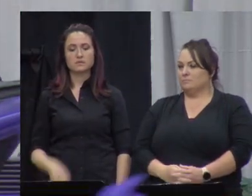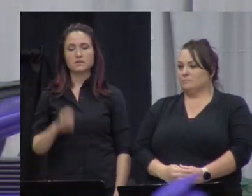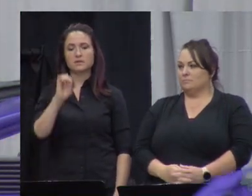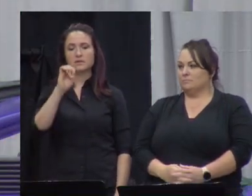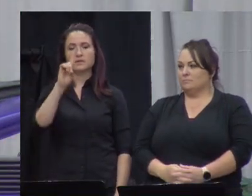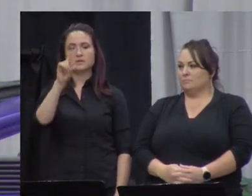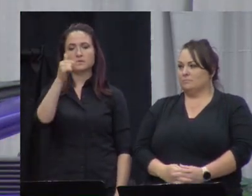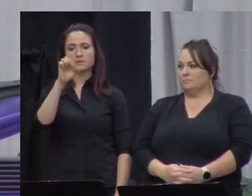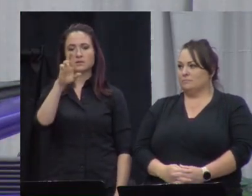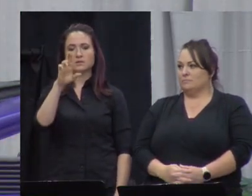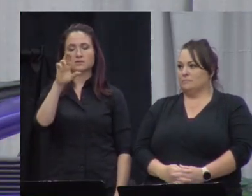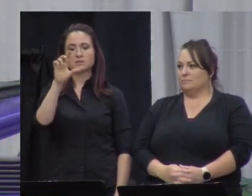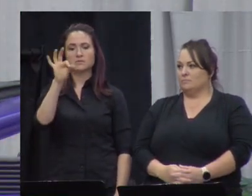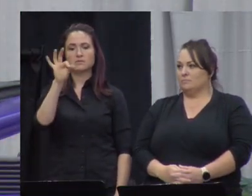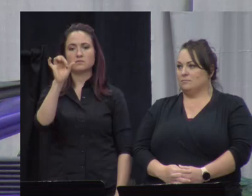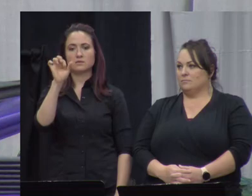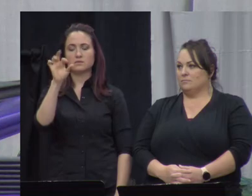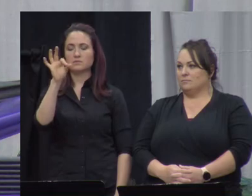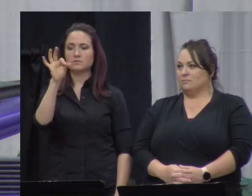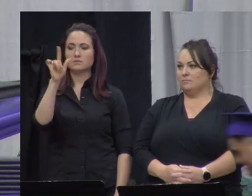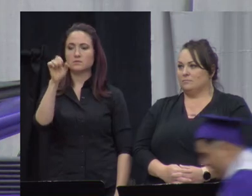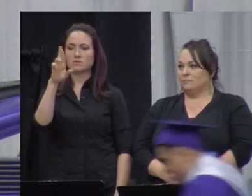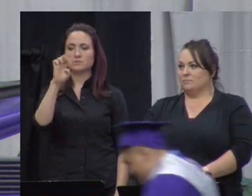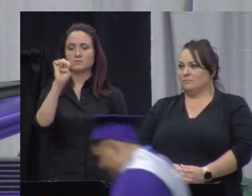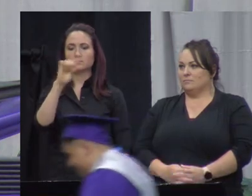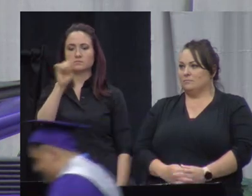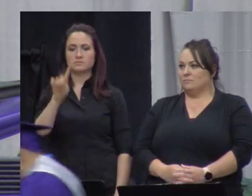Edgar Flores.